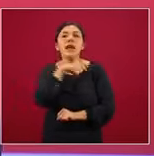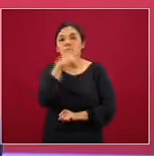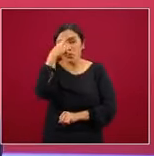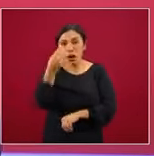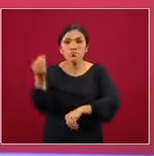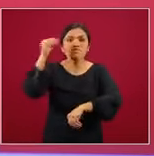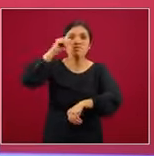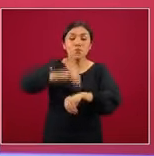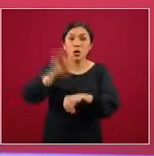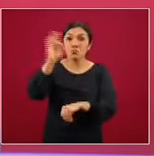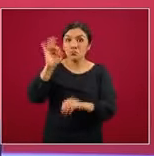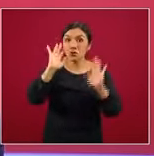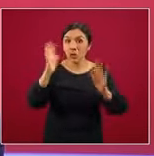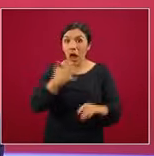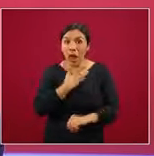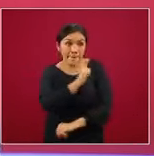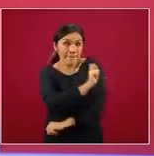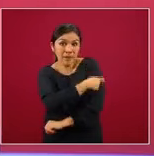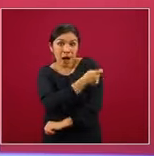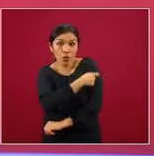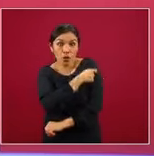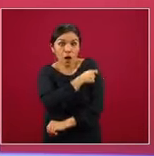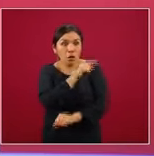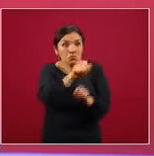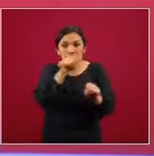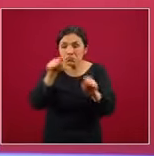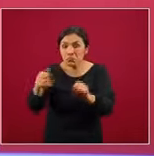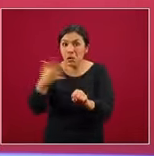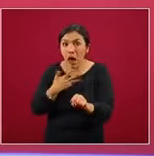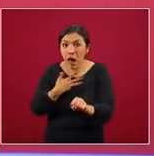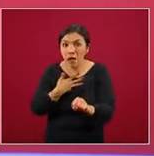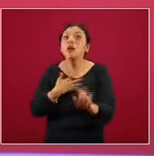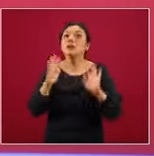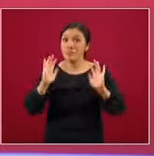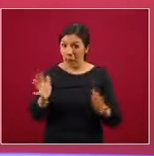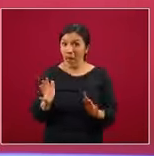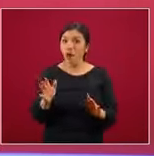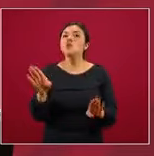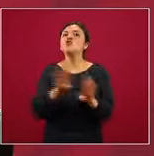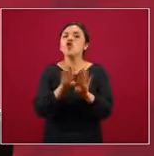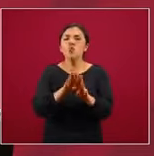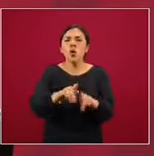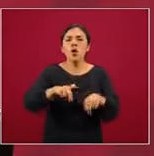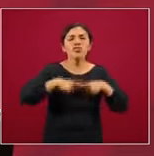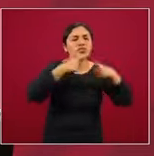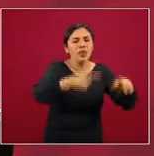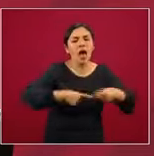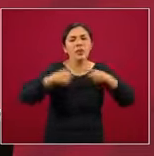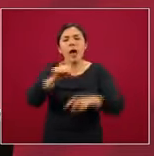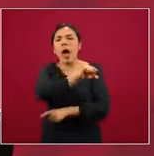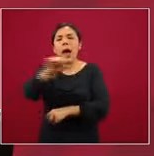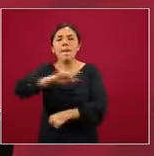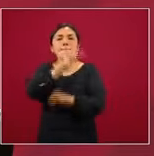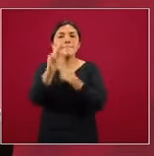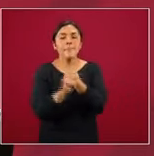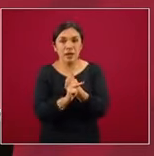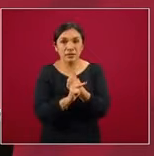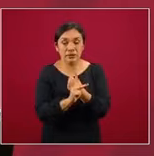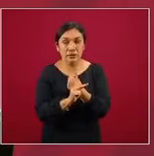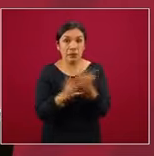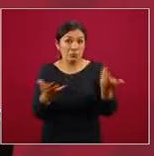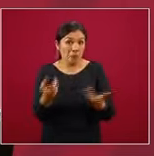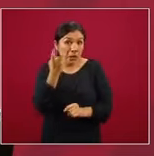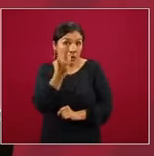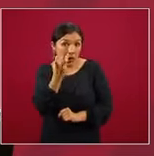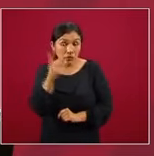implantación? Una vez que surjan estas vacunas, ¿cómo podrían estar accesibles a los países? En ese sentido,